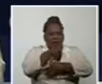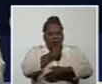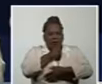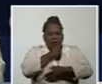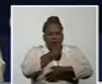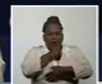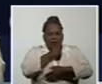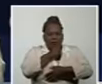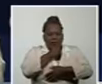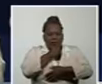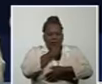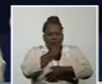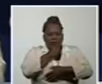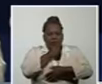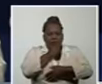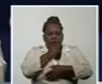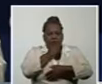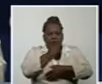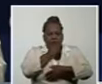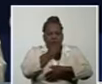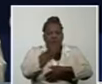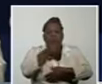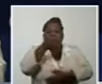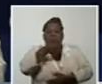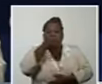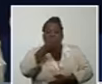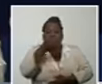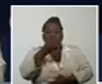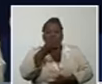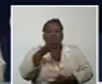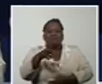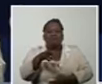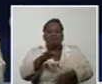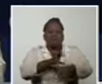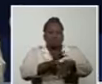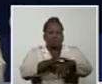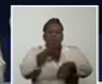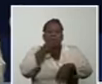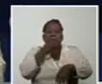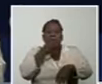Se ha planteado que el virus puede vivir, después vamos a verlo ahí en un cuadro,